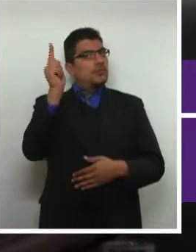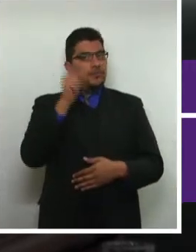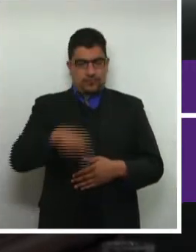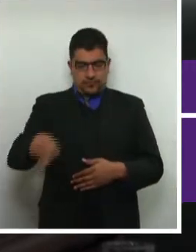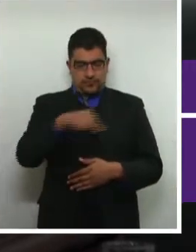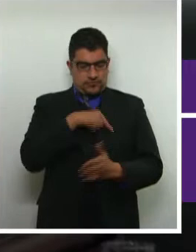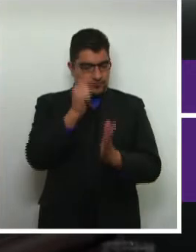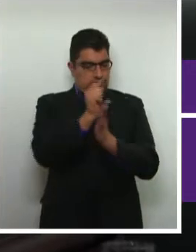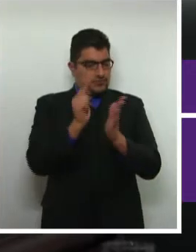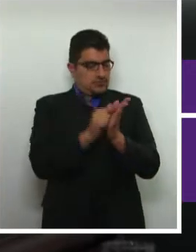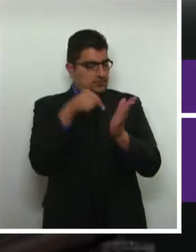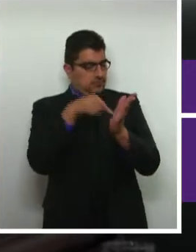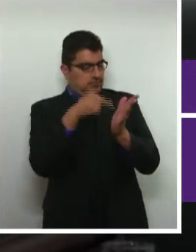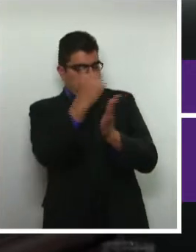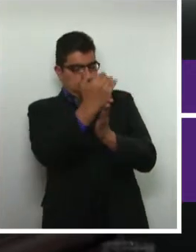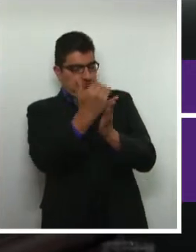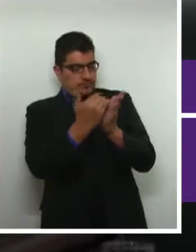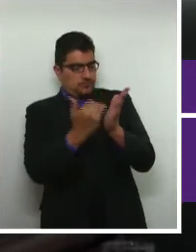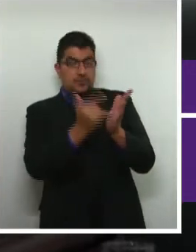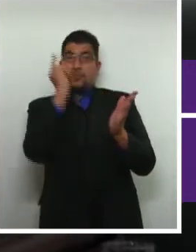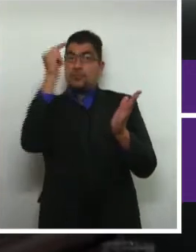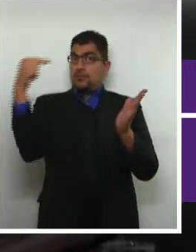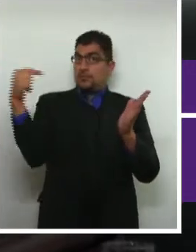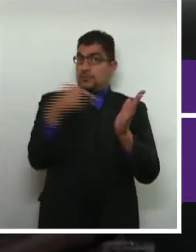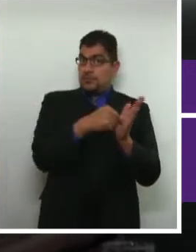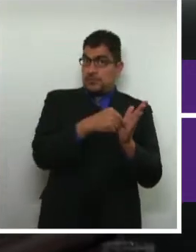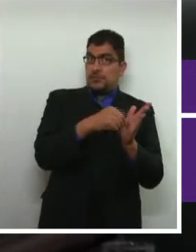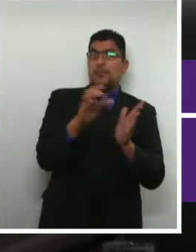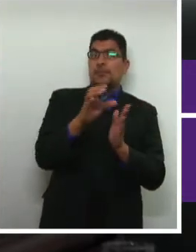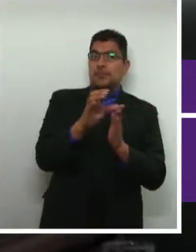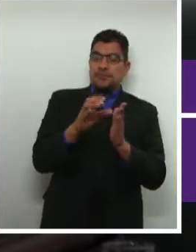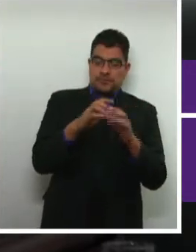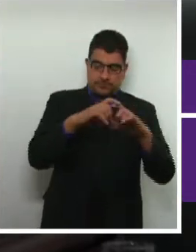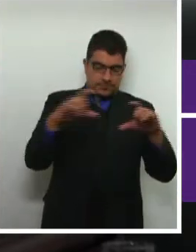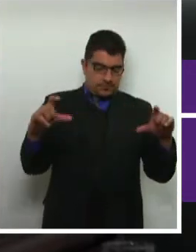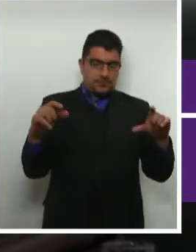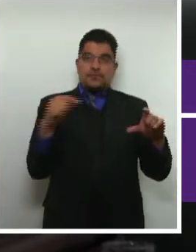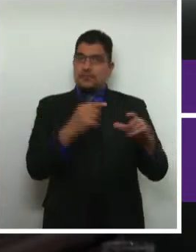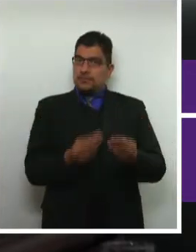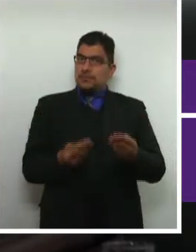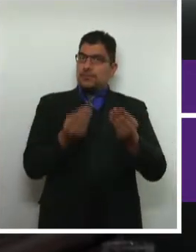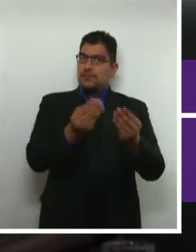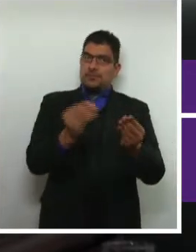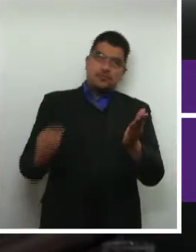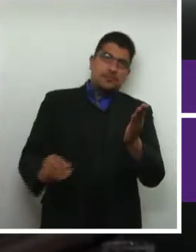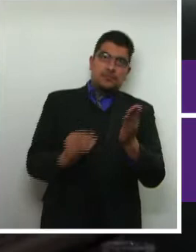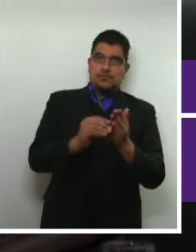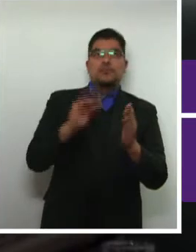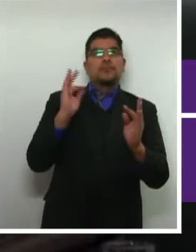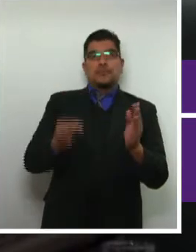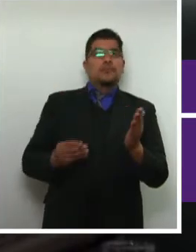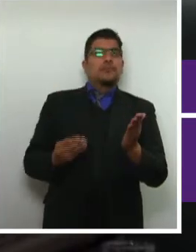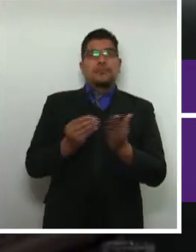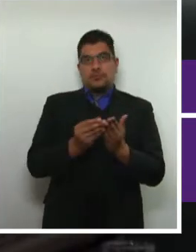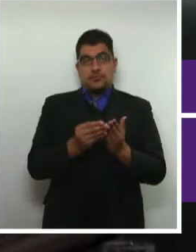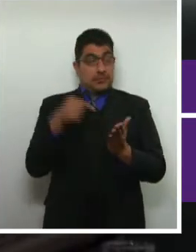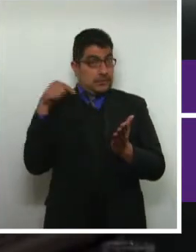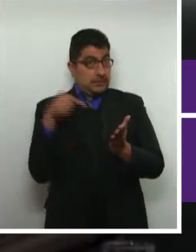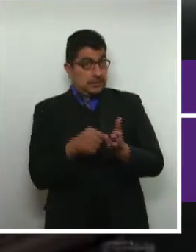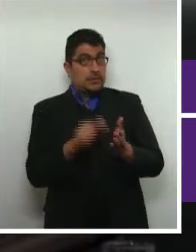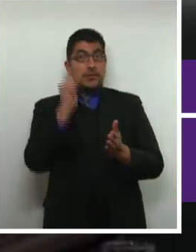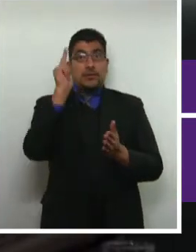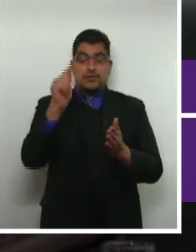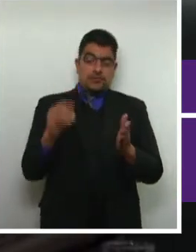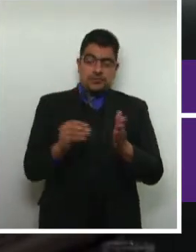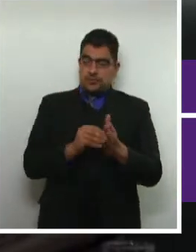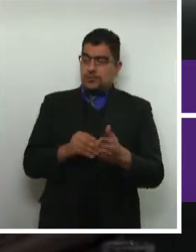estas leyes, este capítulo que estamos aquí proponiendo que se apruebe, sea uno de los que le